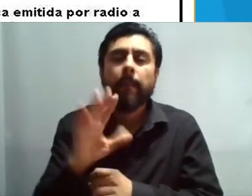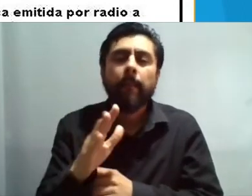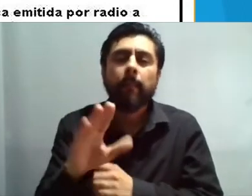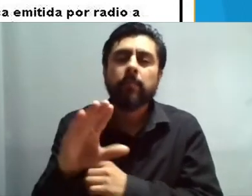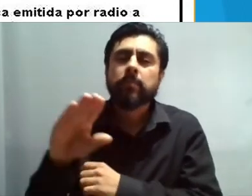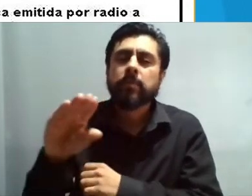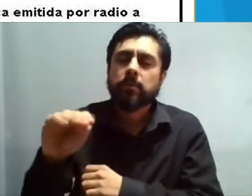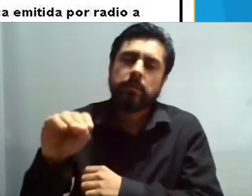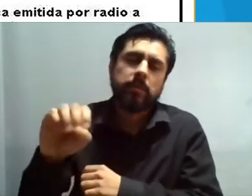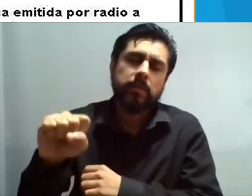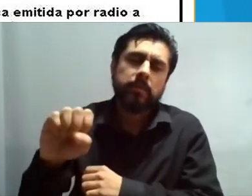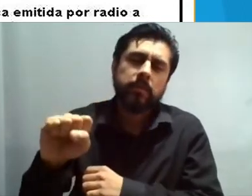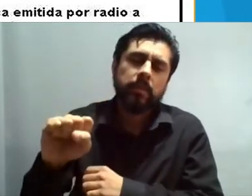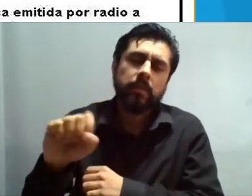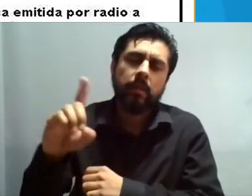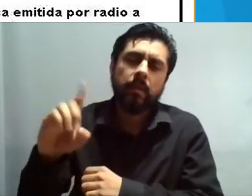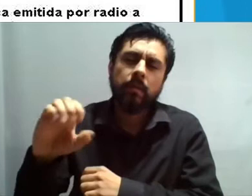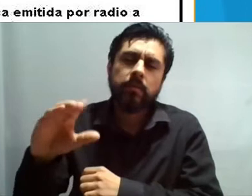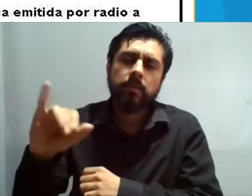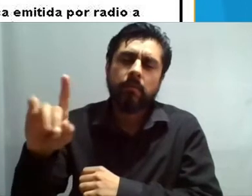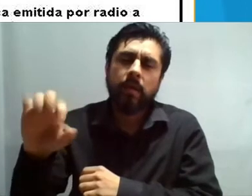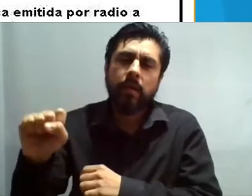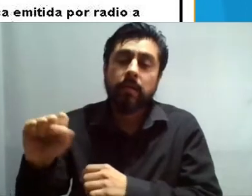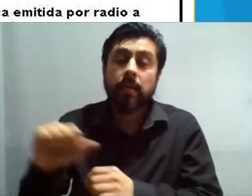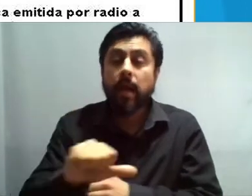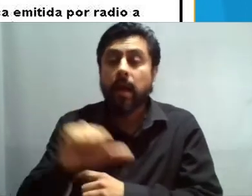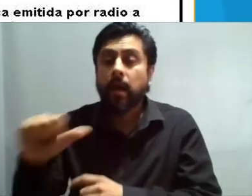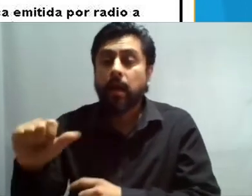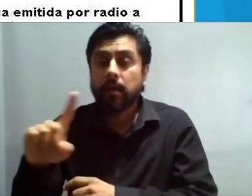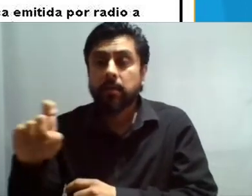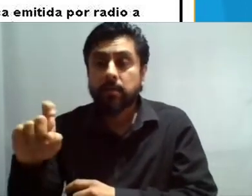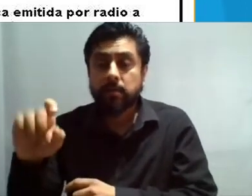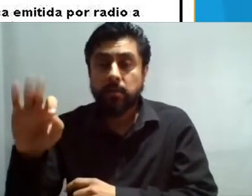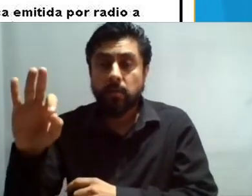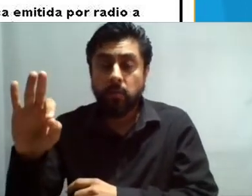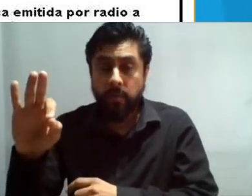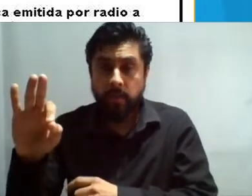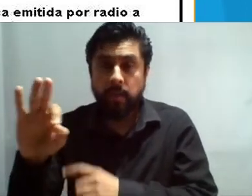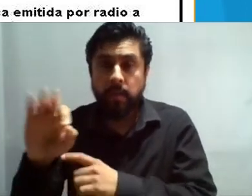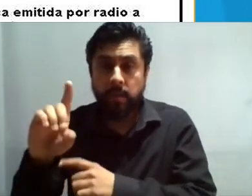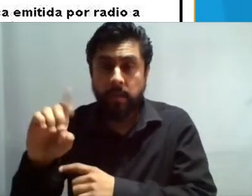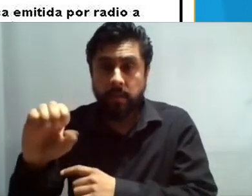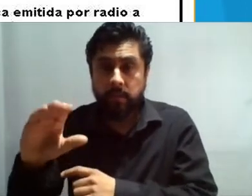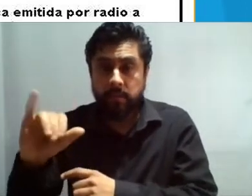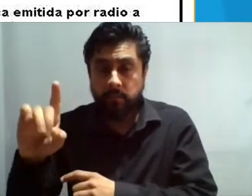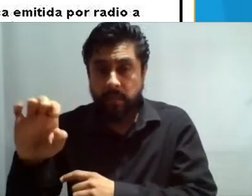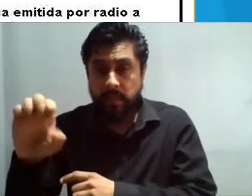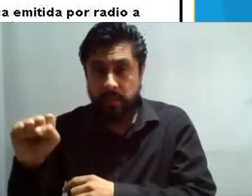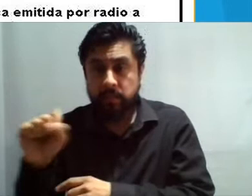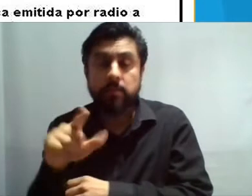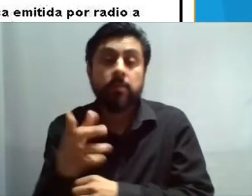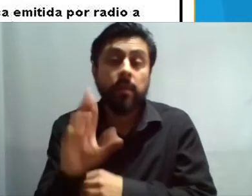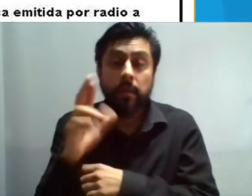a 130, 140 decibeles, pues en apariencia no es más que el doble. Recordemos lo que dijimos en la primera